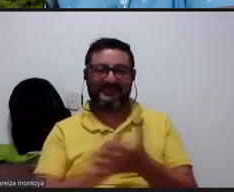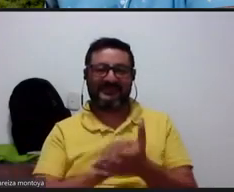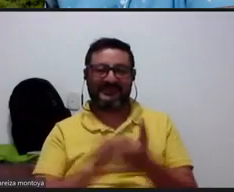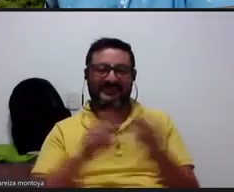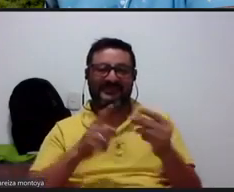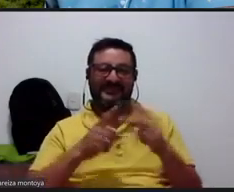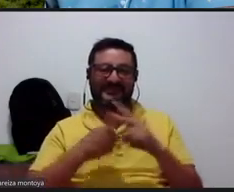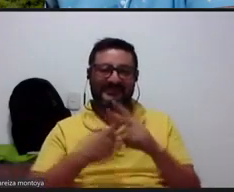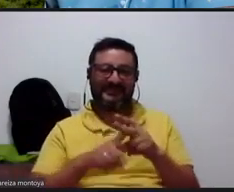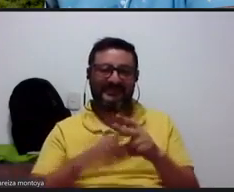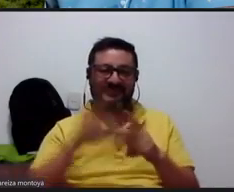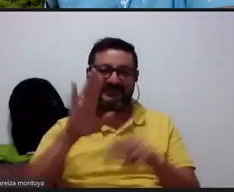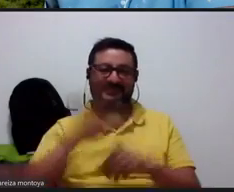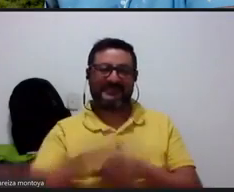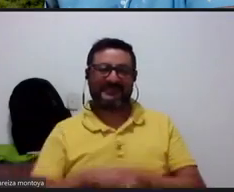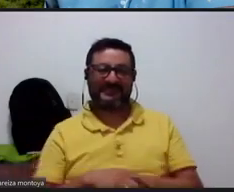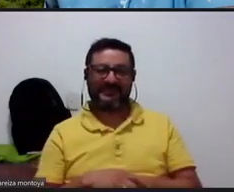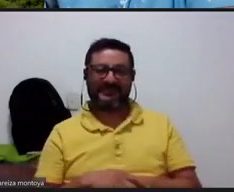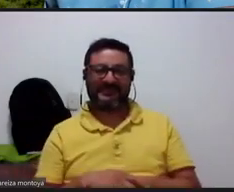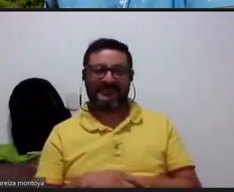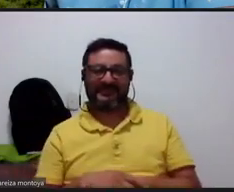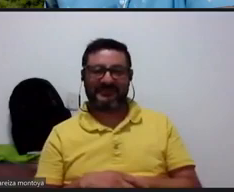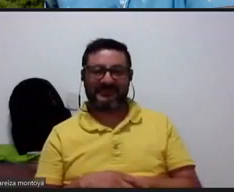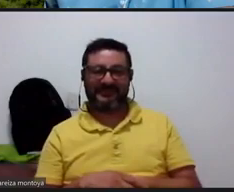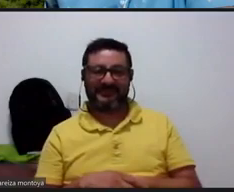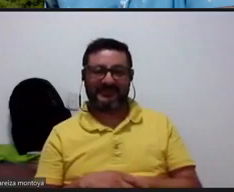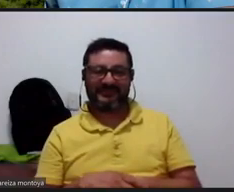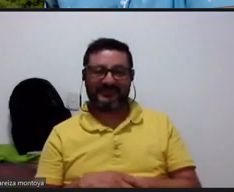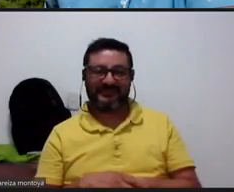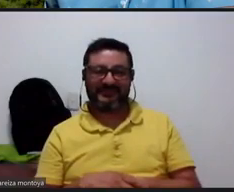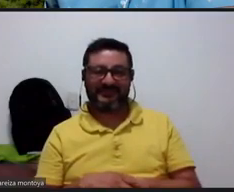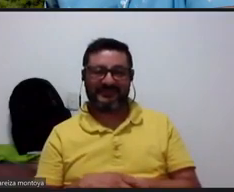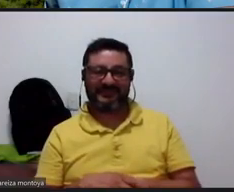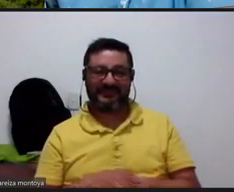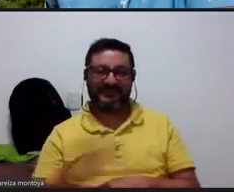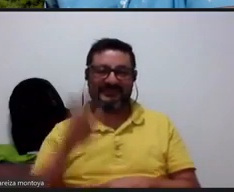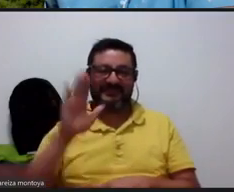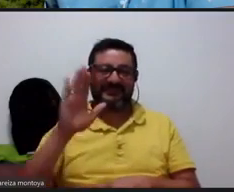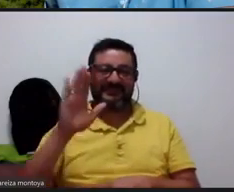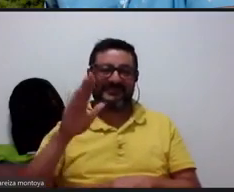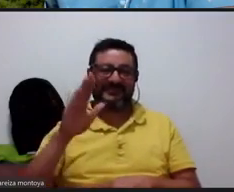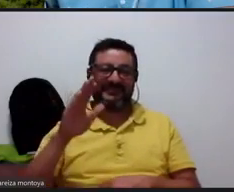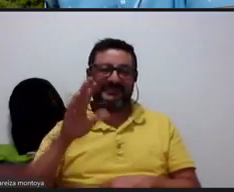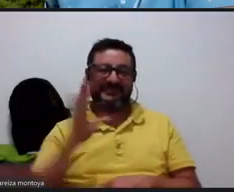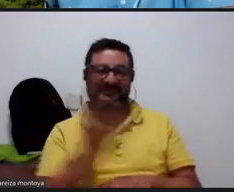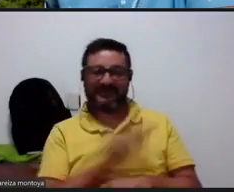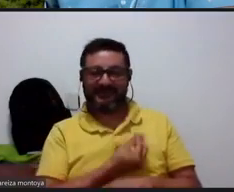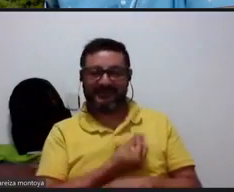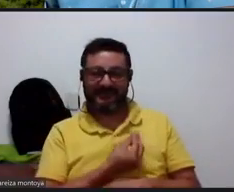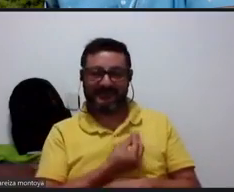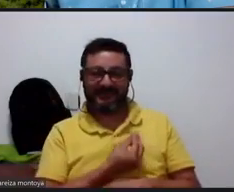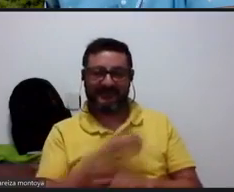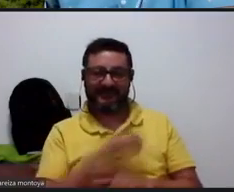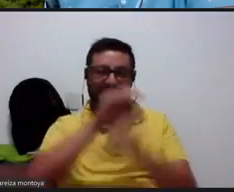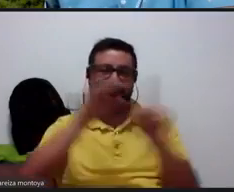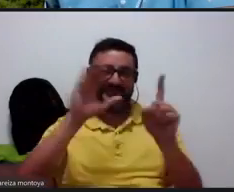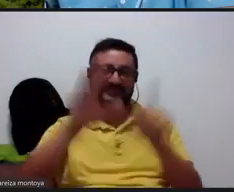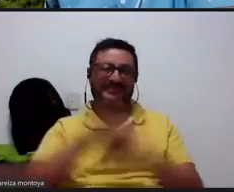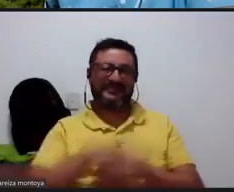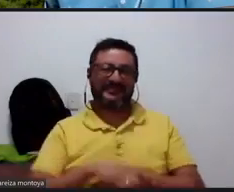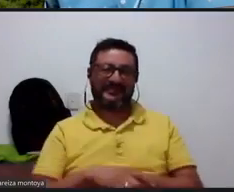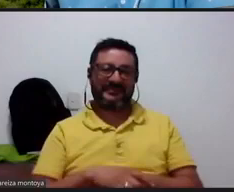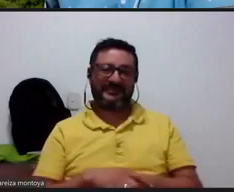social gigantesca. Gigantesca. Y nosotros debemos culturizar precisamente al país.